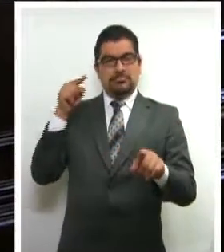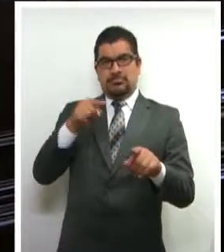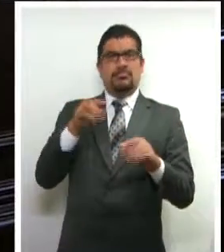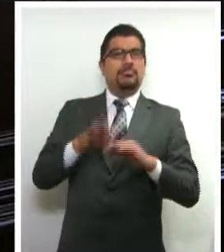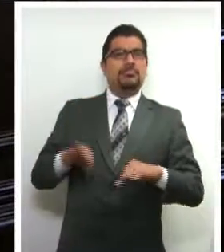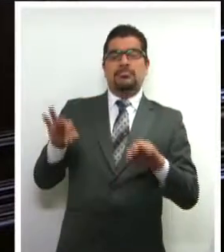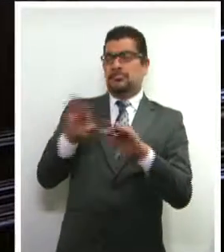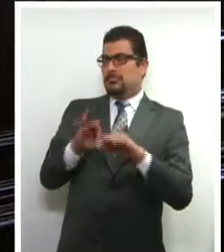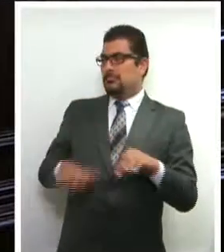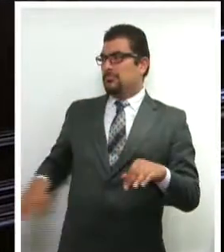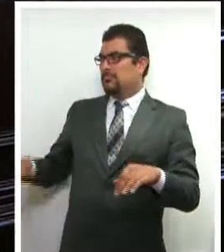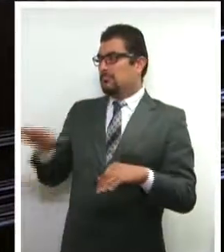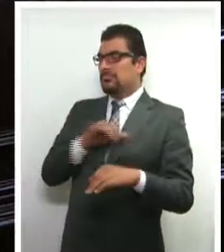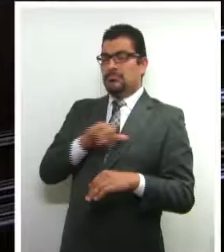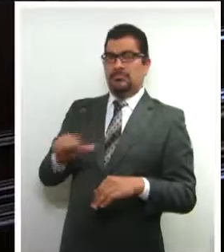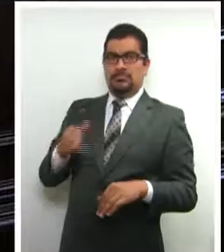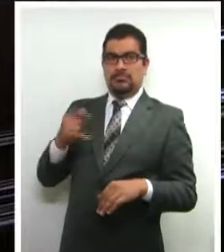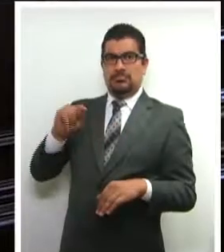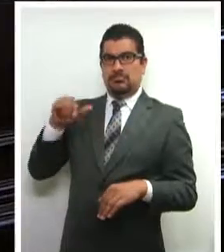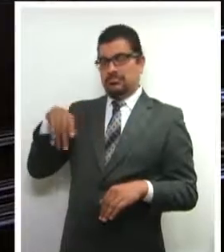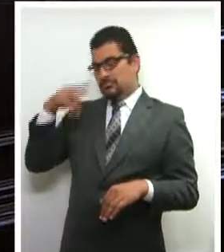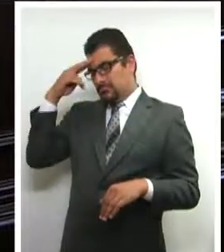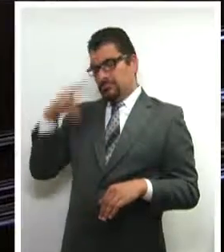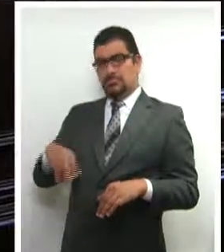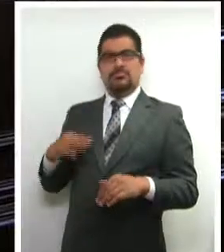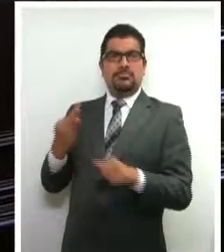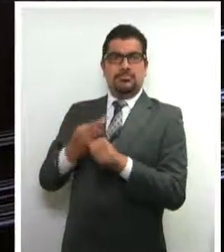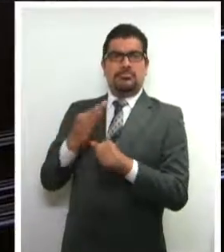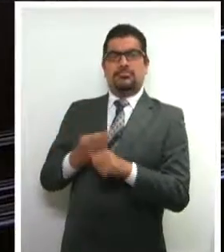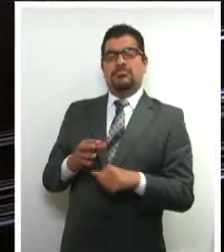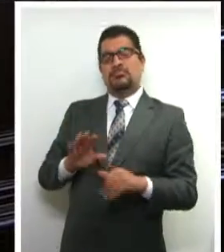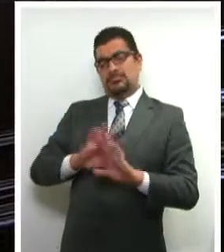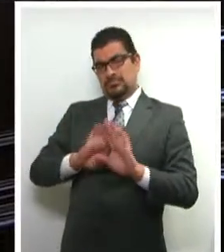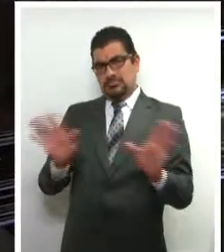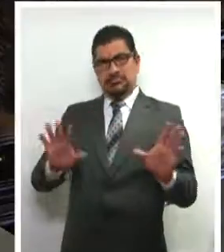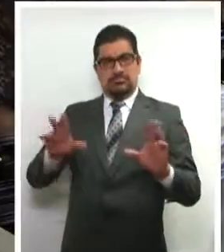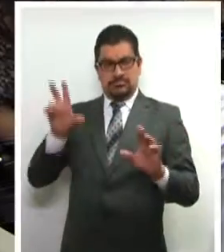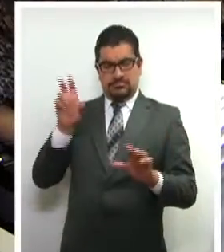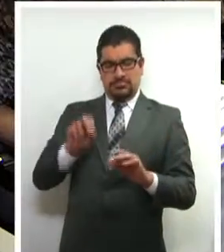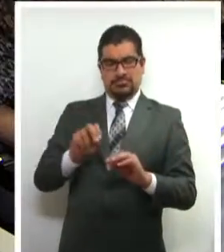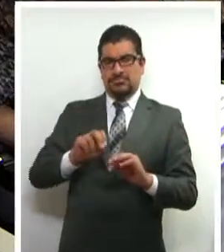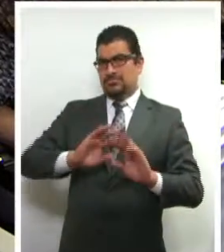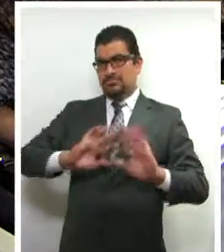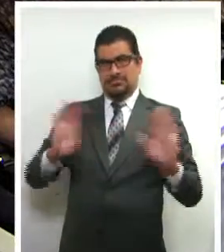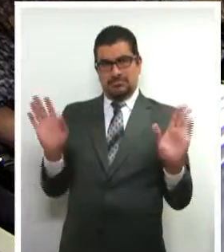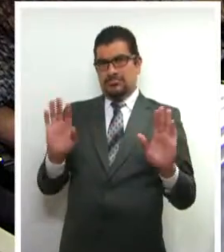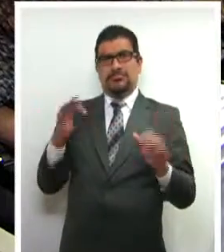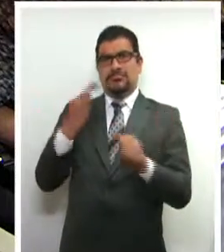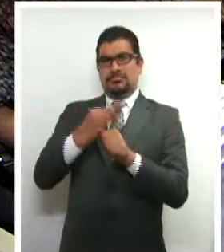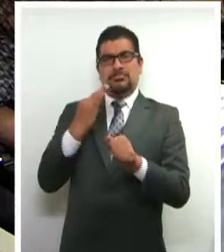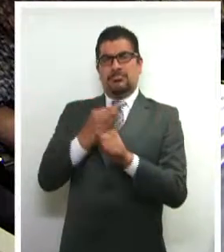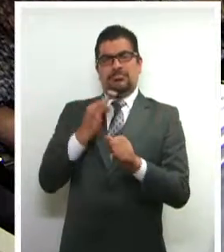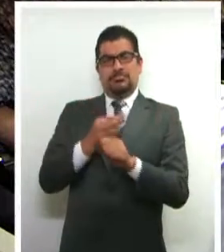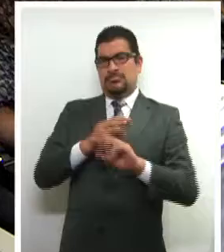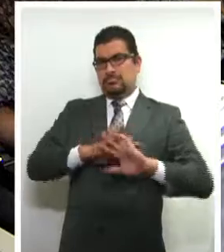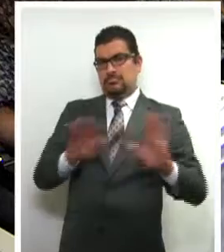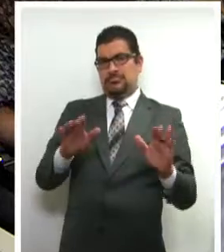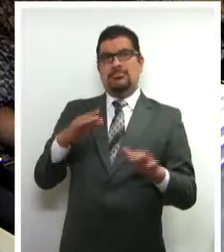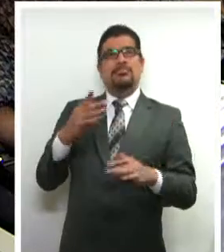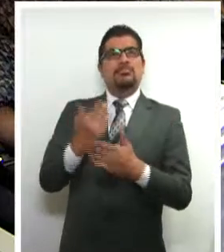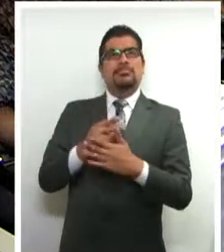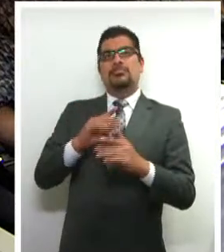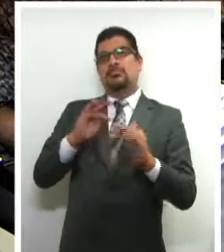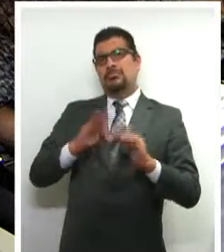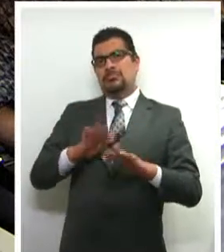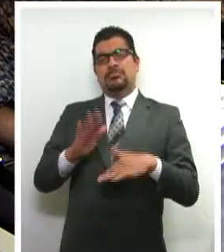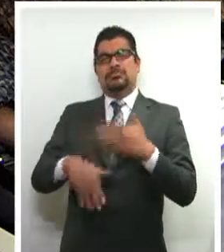público en el ayuntamiento mexicano. Cerremos la pinza que hoy está abierta en materia del sufragio pasivo, ya que en el proyecto original